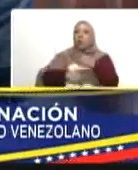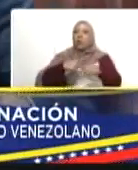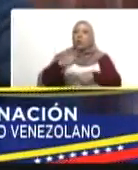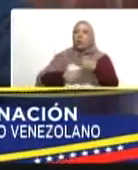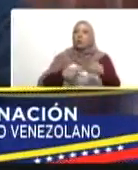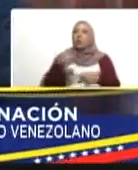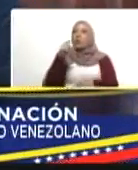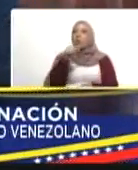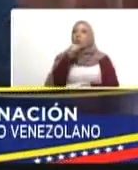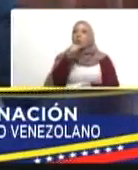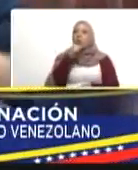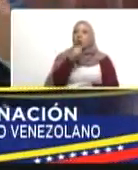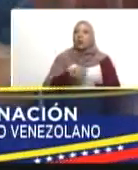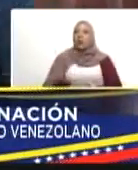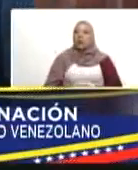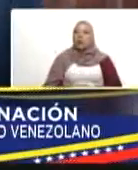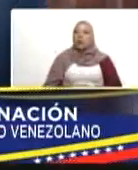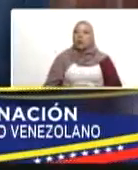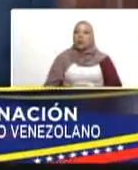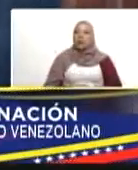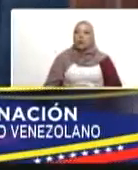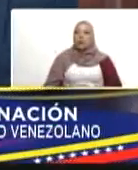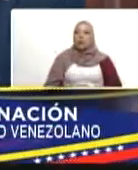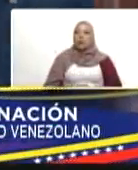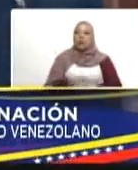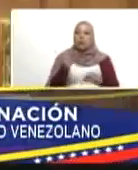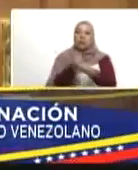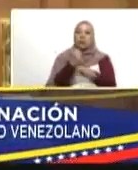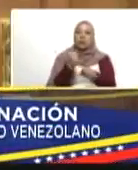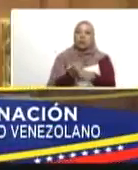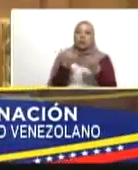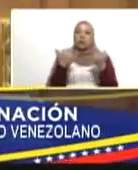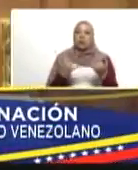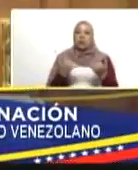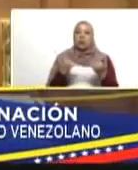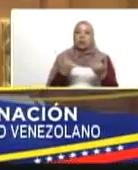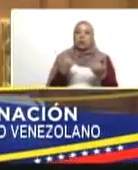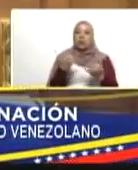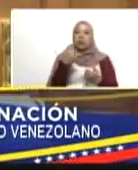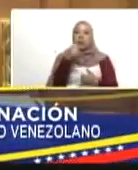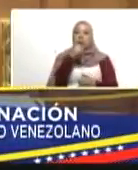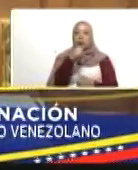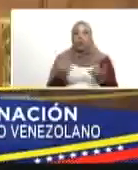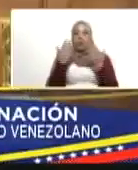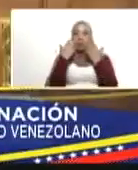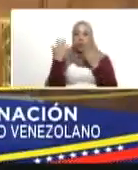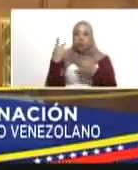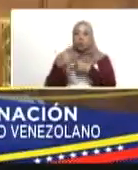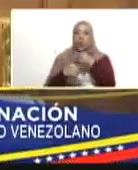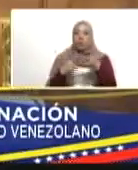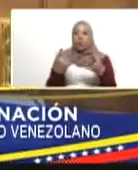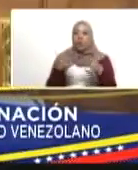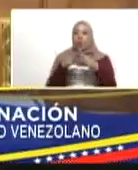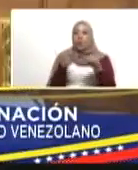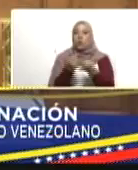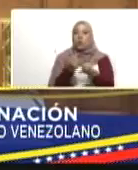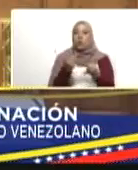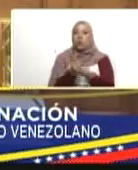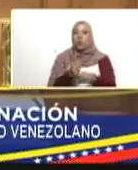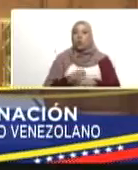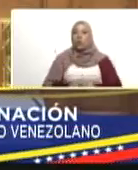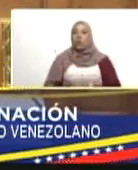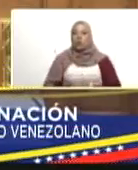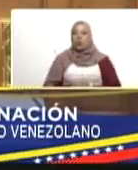bajar los costos de producción y tener más alto rendimiento Qué cosa la vida verdad cortarlo todo